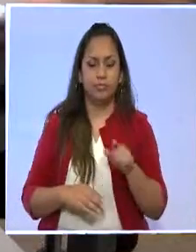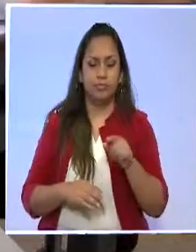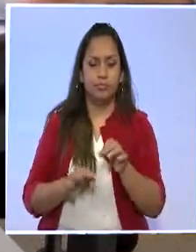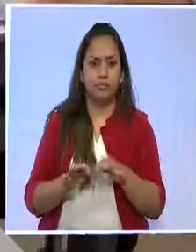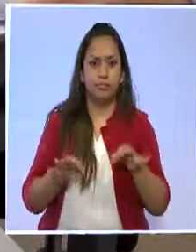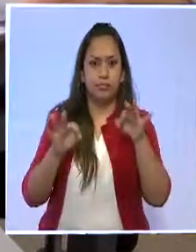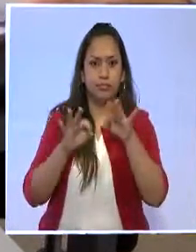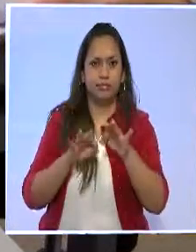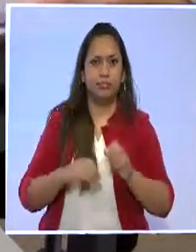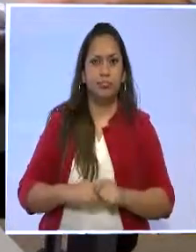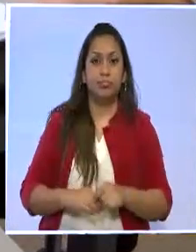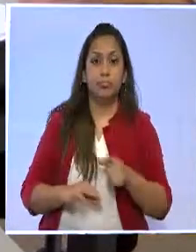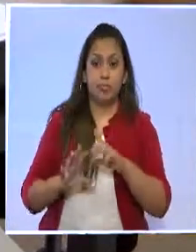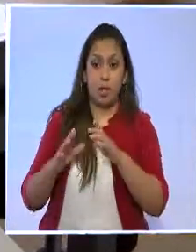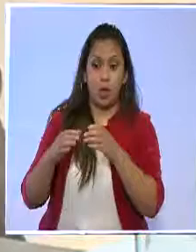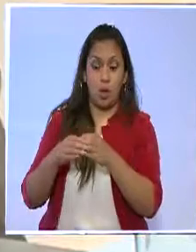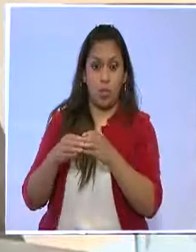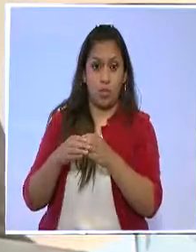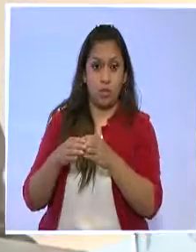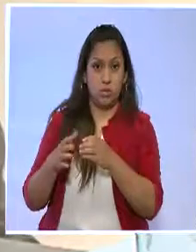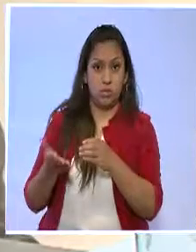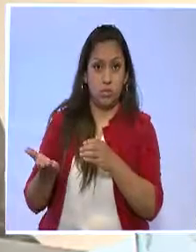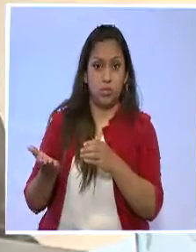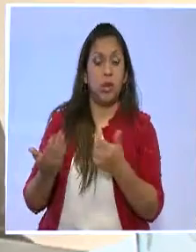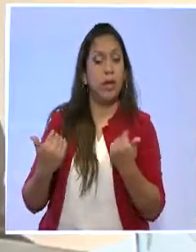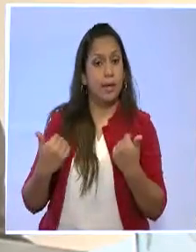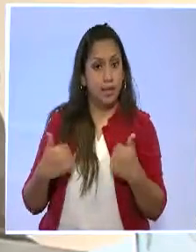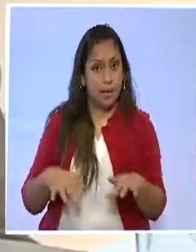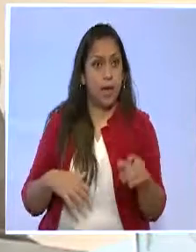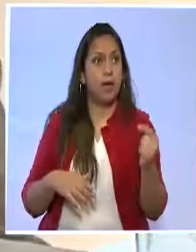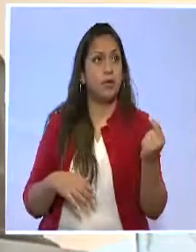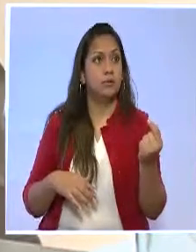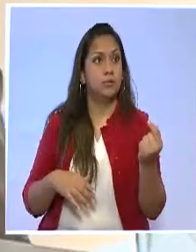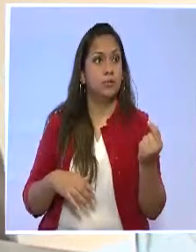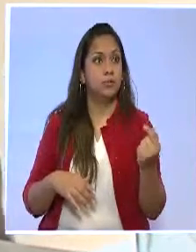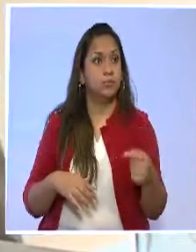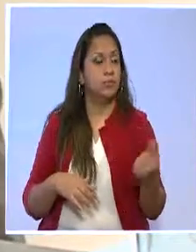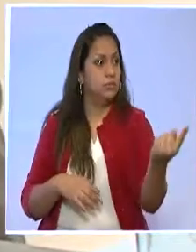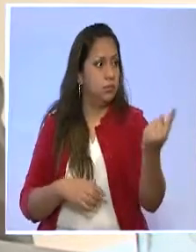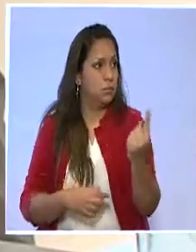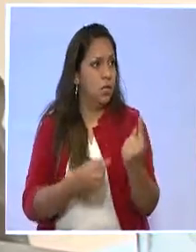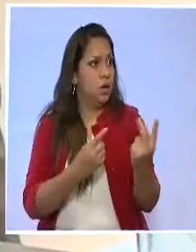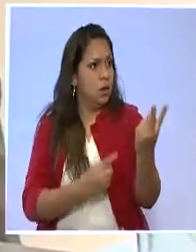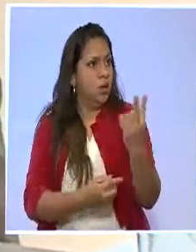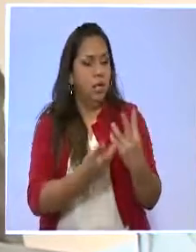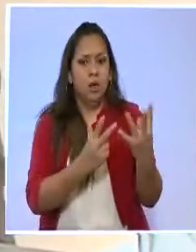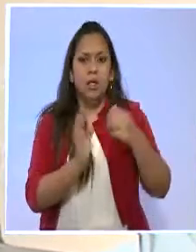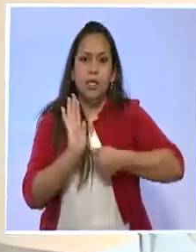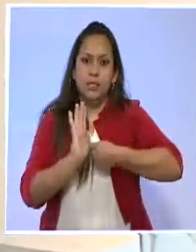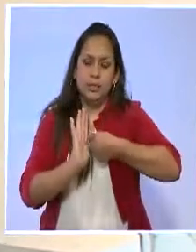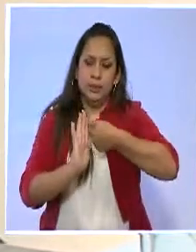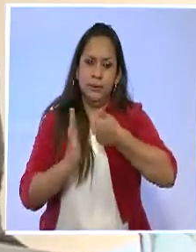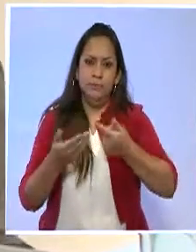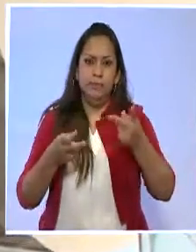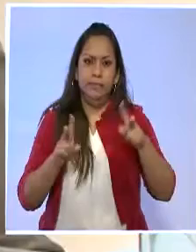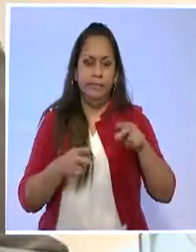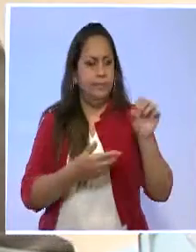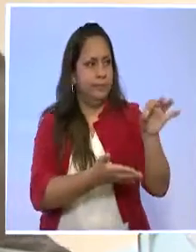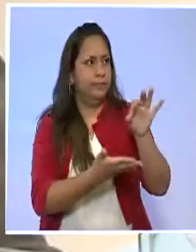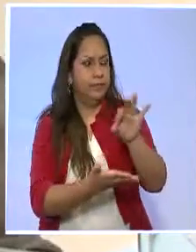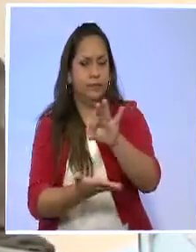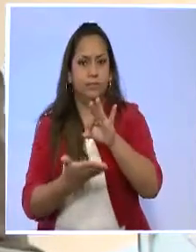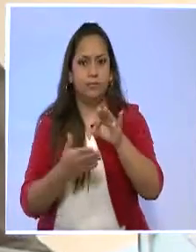este sentido la comisión ha recibido ya no solamente a los ministros sino también a representantes de las diferentes empresas